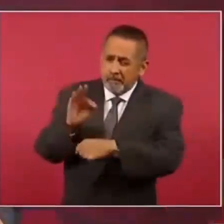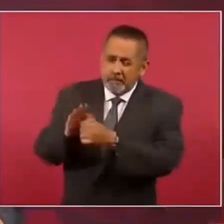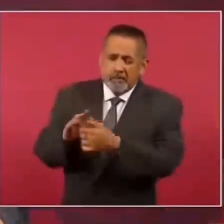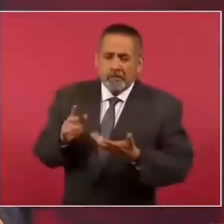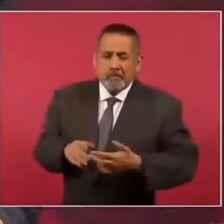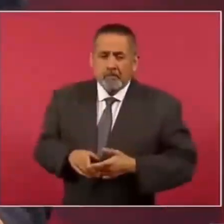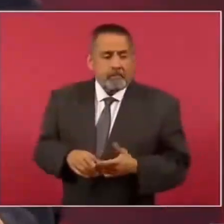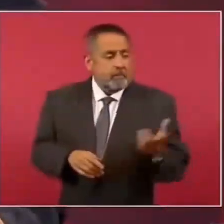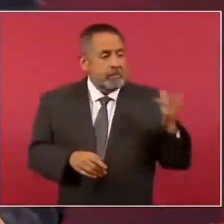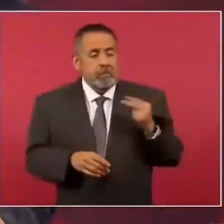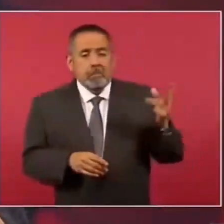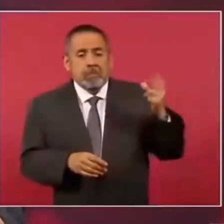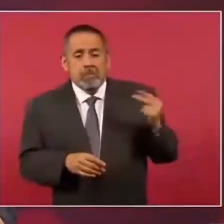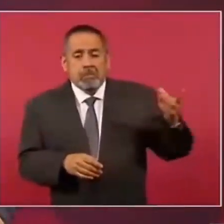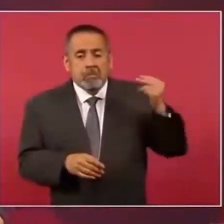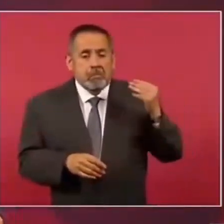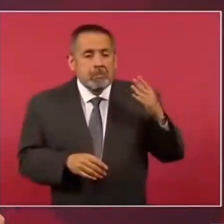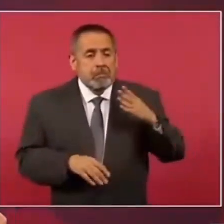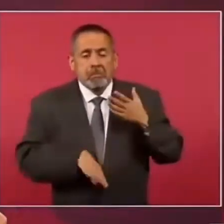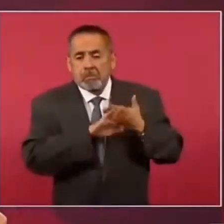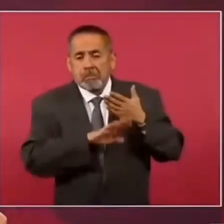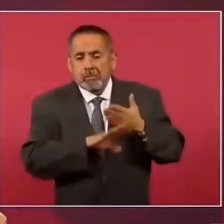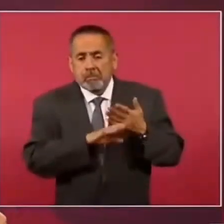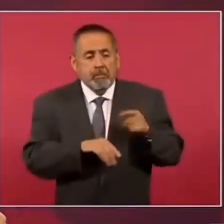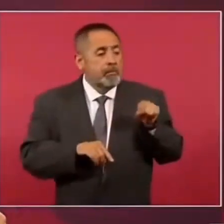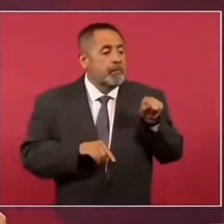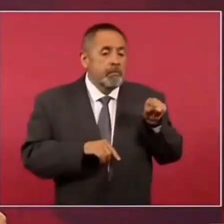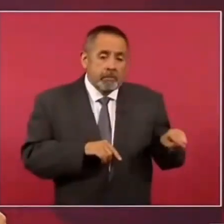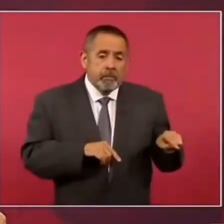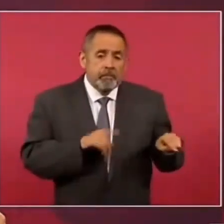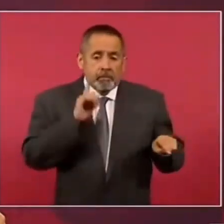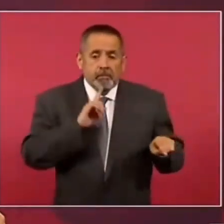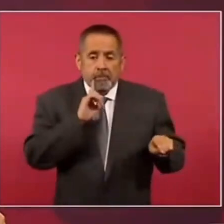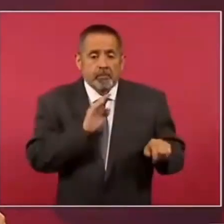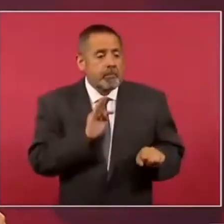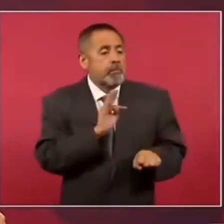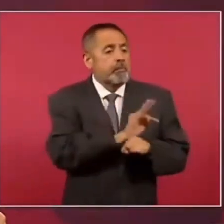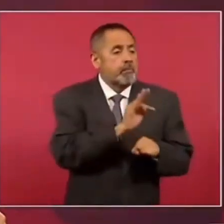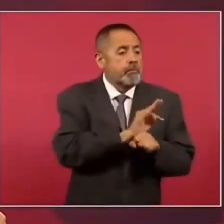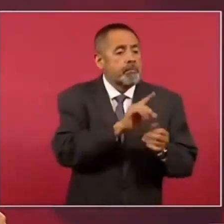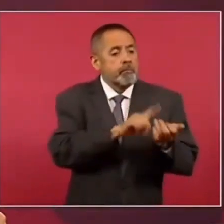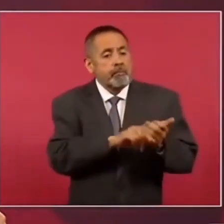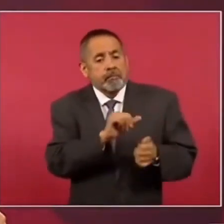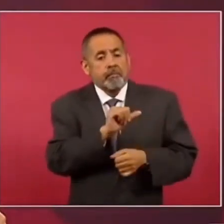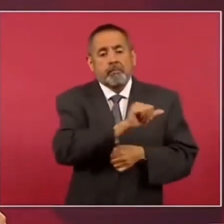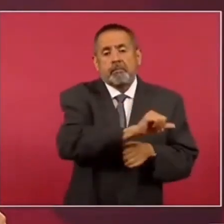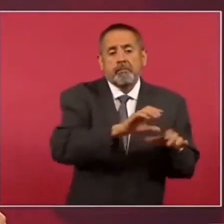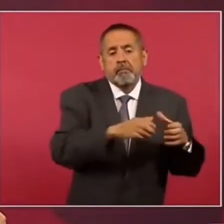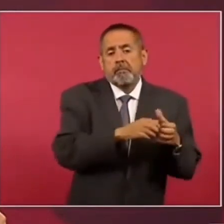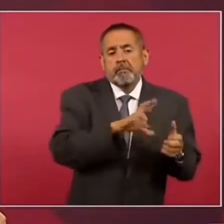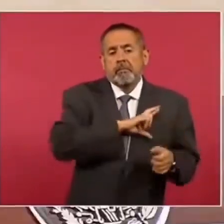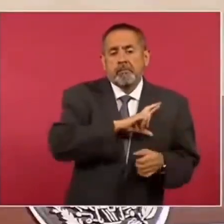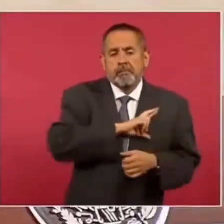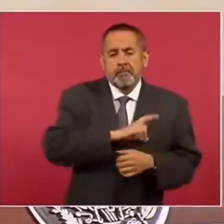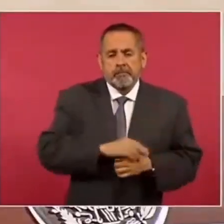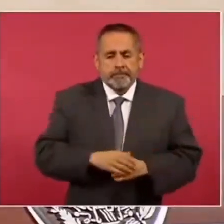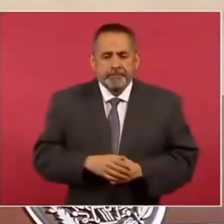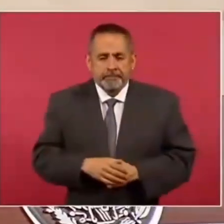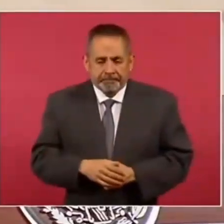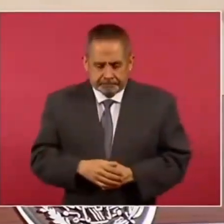y para proteger intereses particulares.